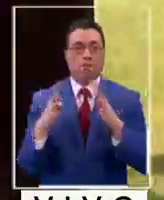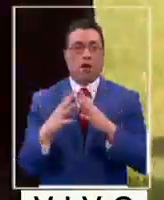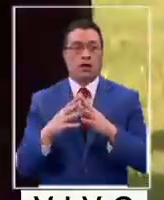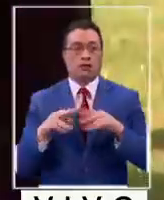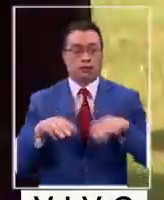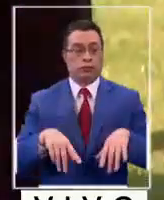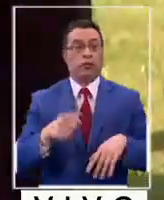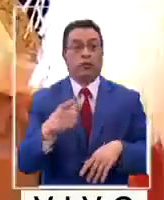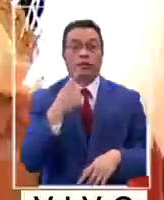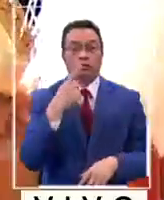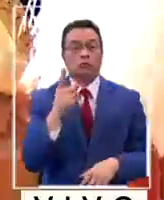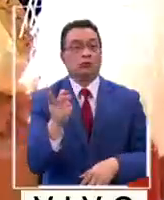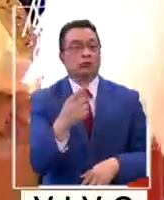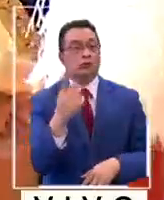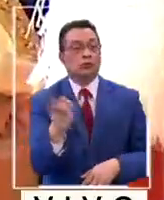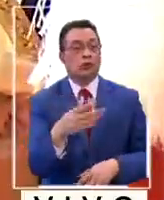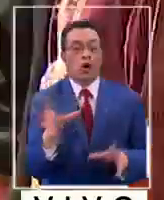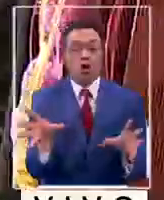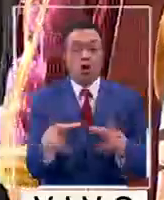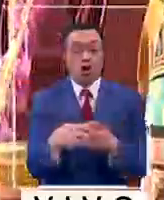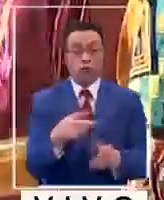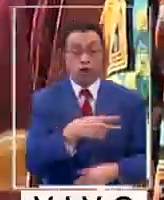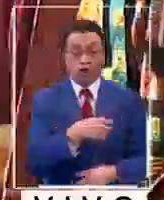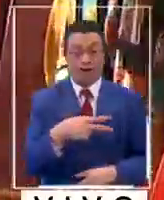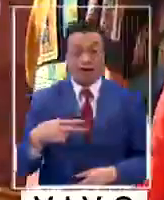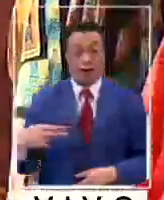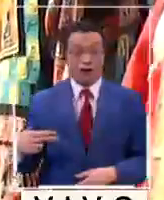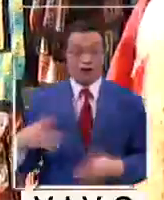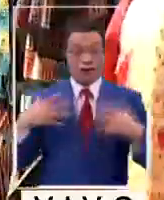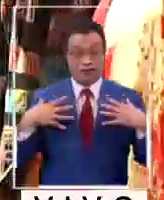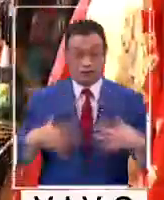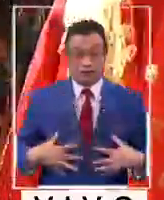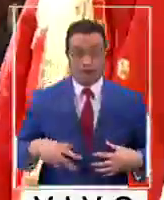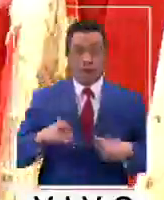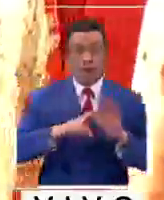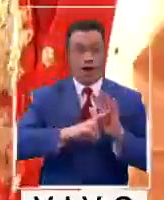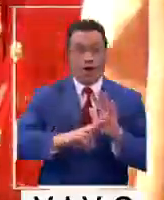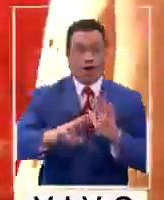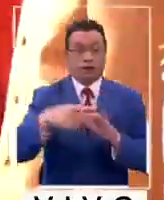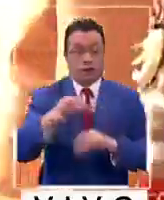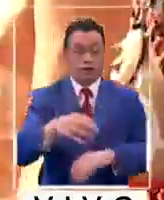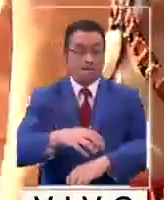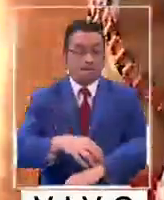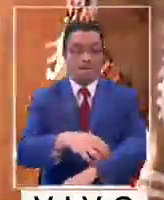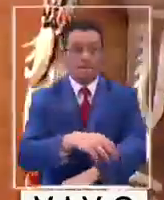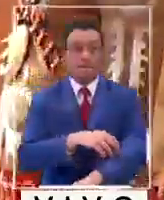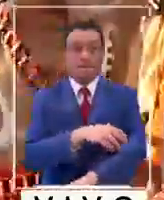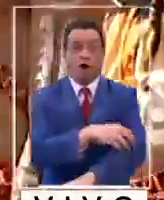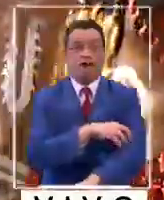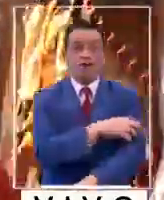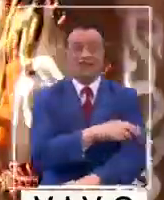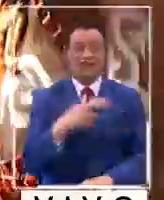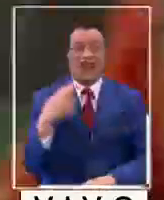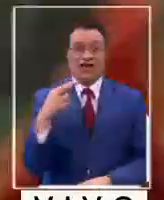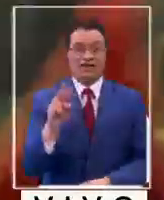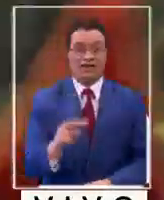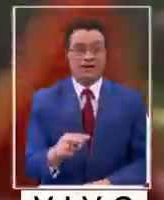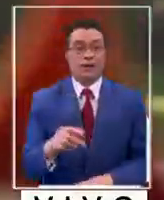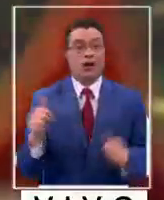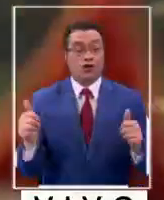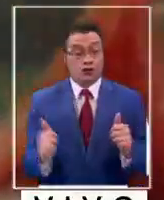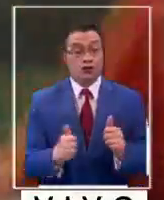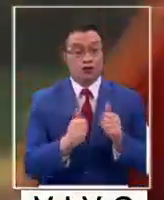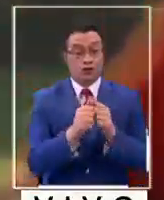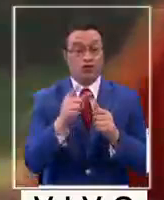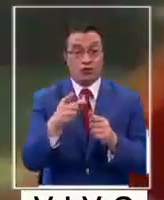cuando pasó revista a un grupo de indonesios vestidos con los trajes representativos de cada provincia del país, acompañada de su homólogo